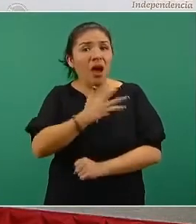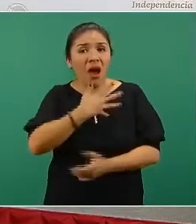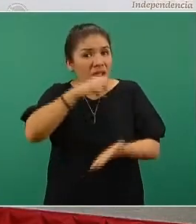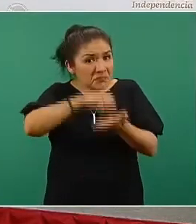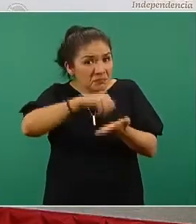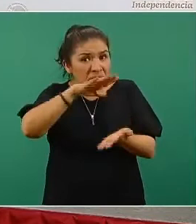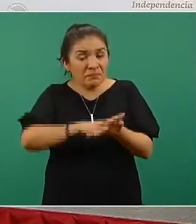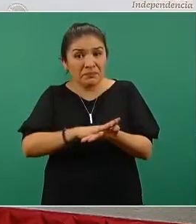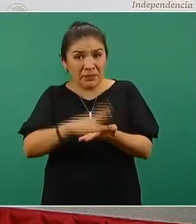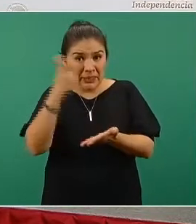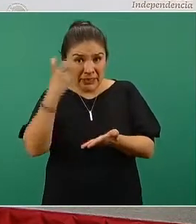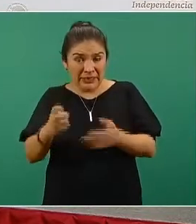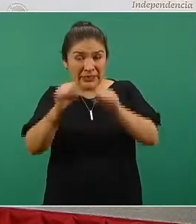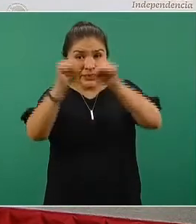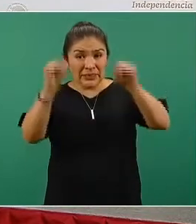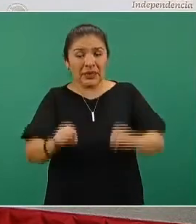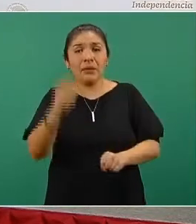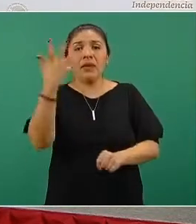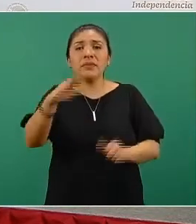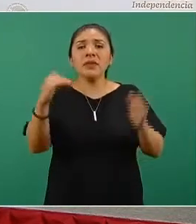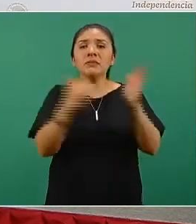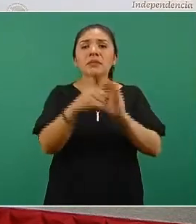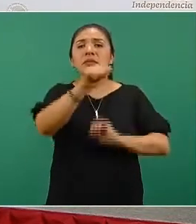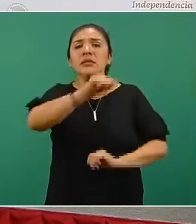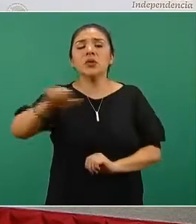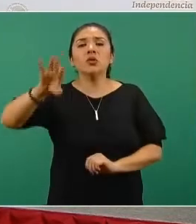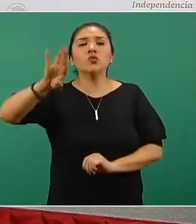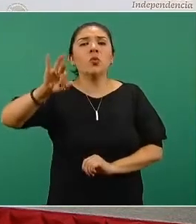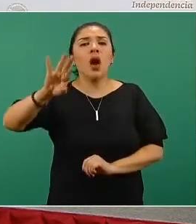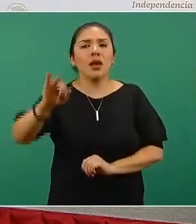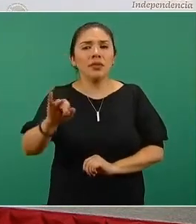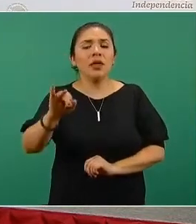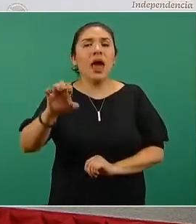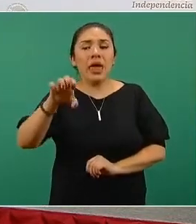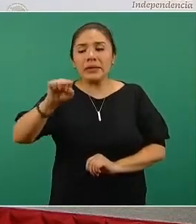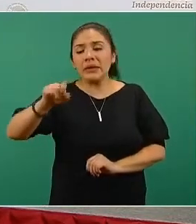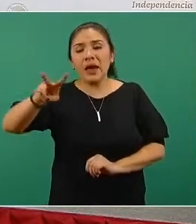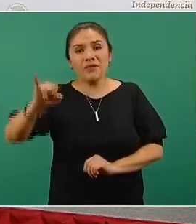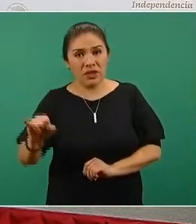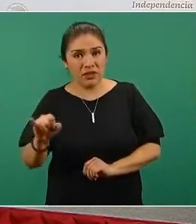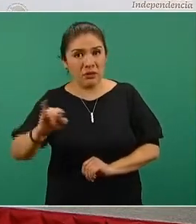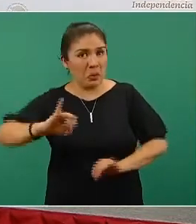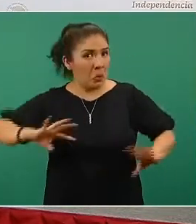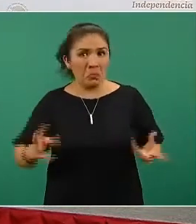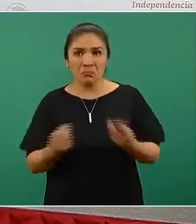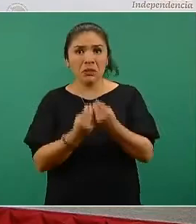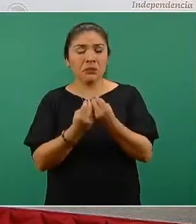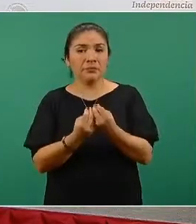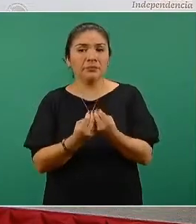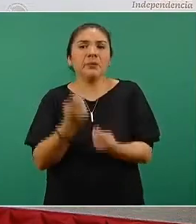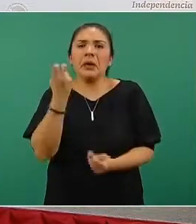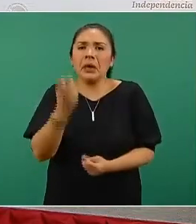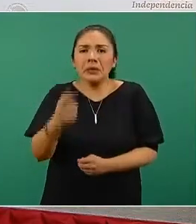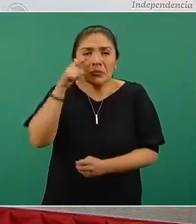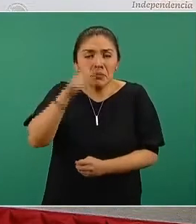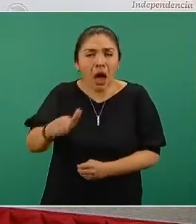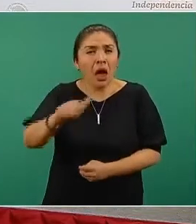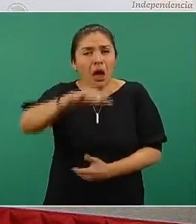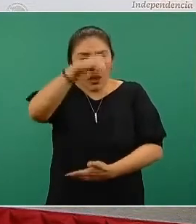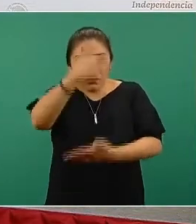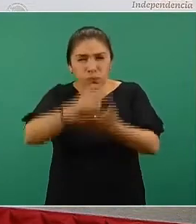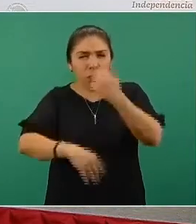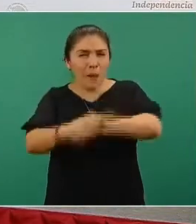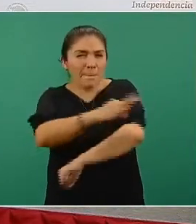registrados en este sistema 10,640 eventos. Y eso quiere decir que del total de las